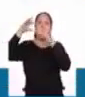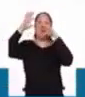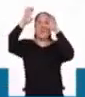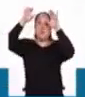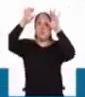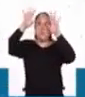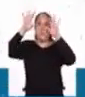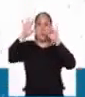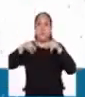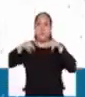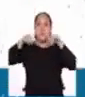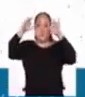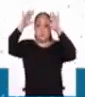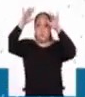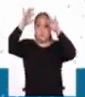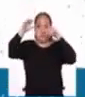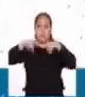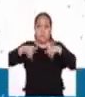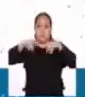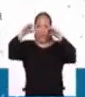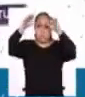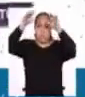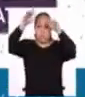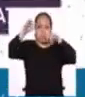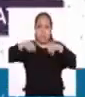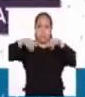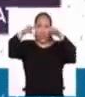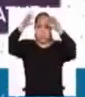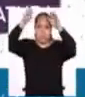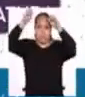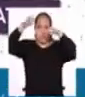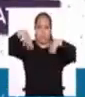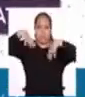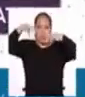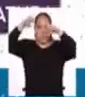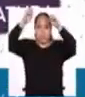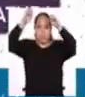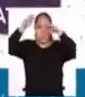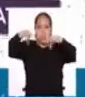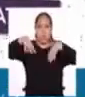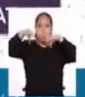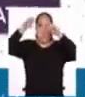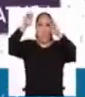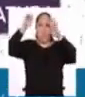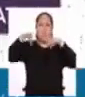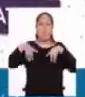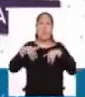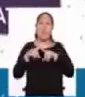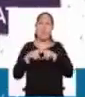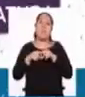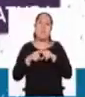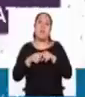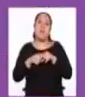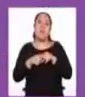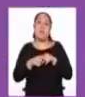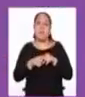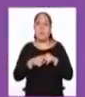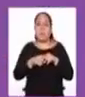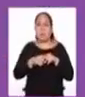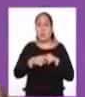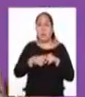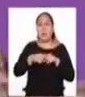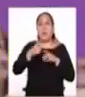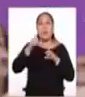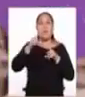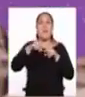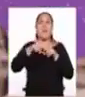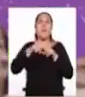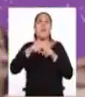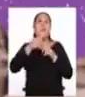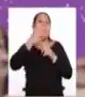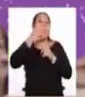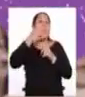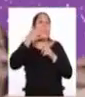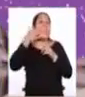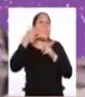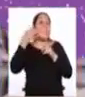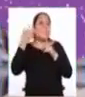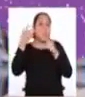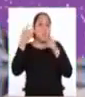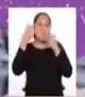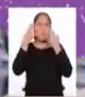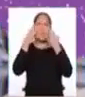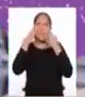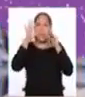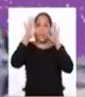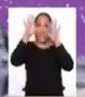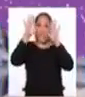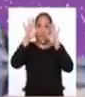o lluvias, que según la altura y temperatura que se encuentre, pueden caer en forma de nieve y acumularse en capas de